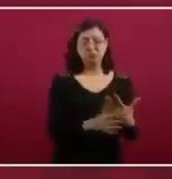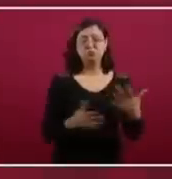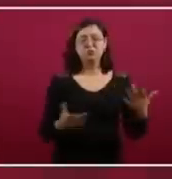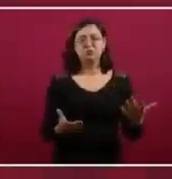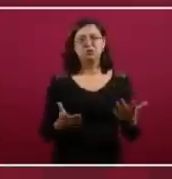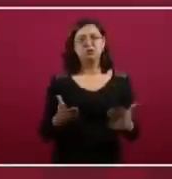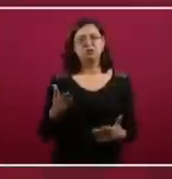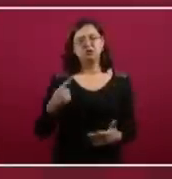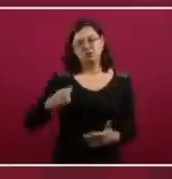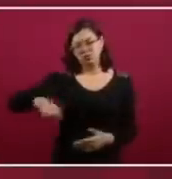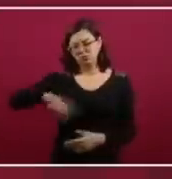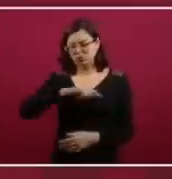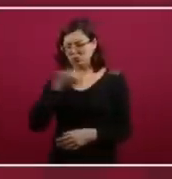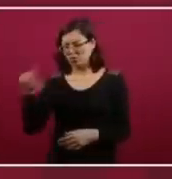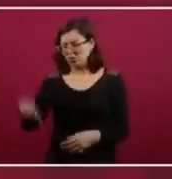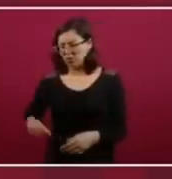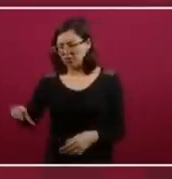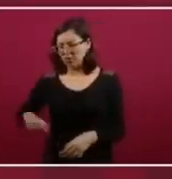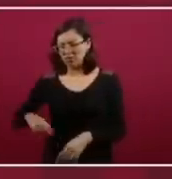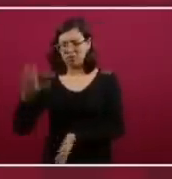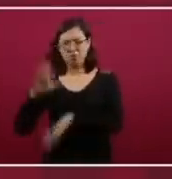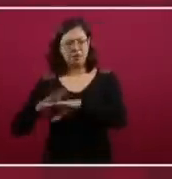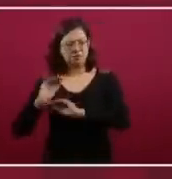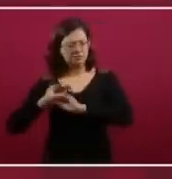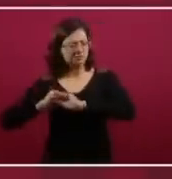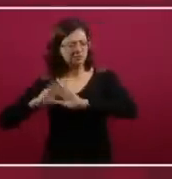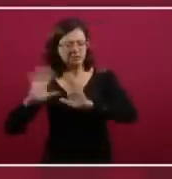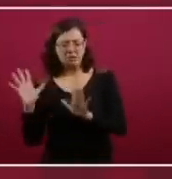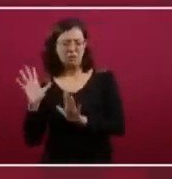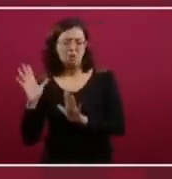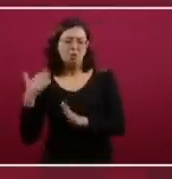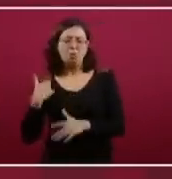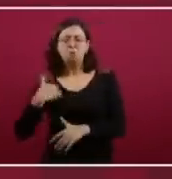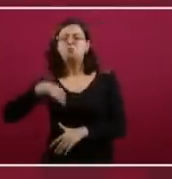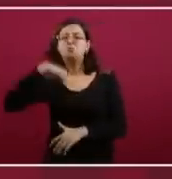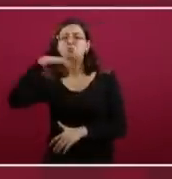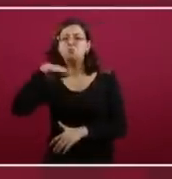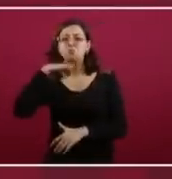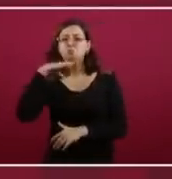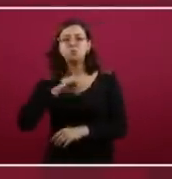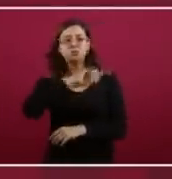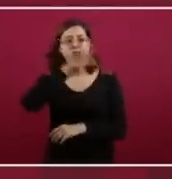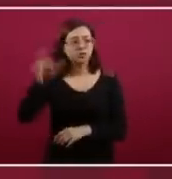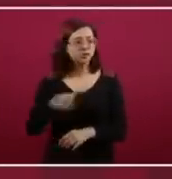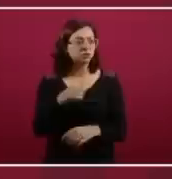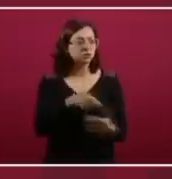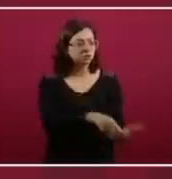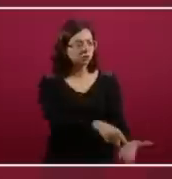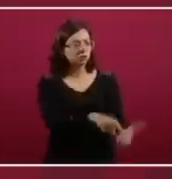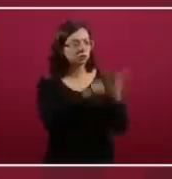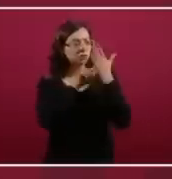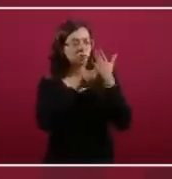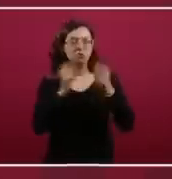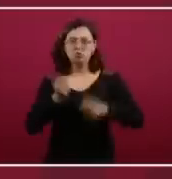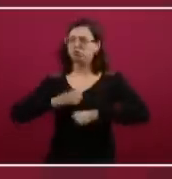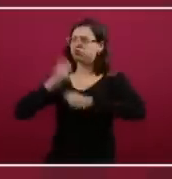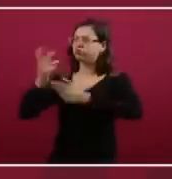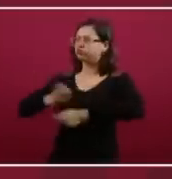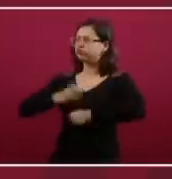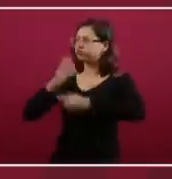las teníamos tan claras como cuando participaron ellas en estas reuniones y expresaron cuál